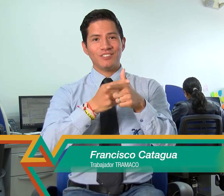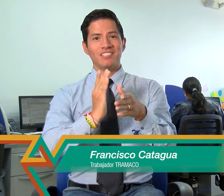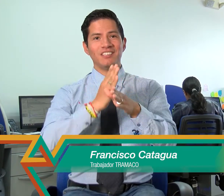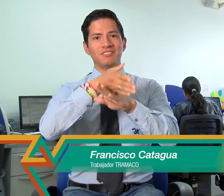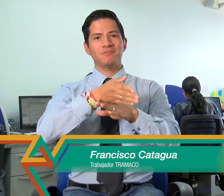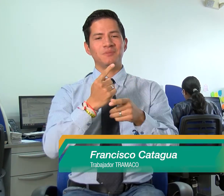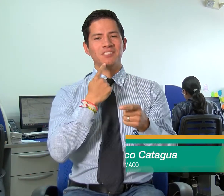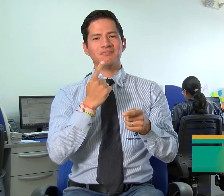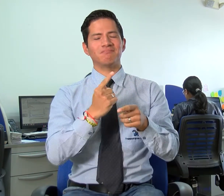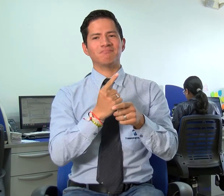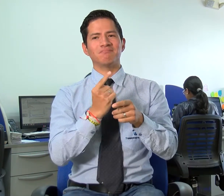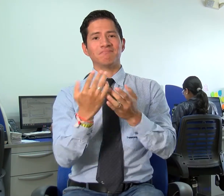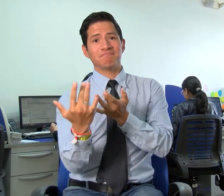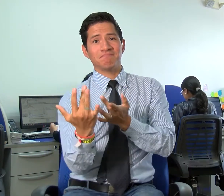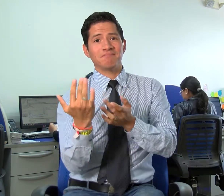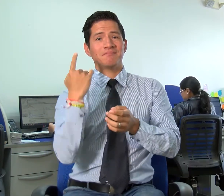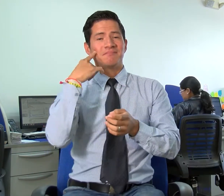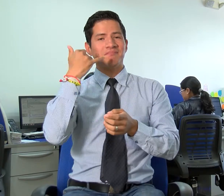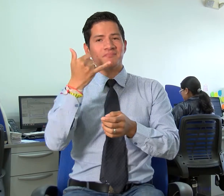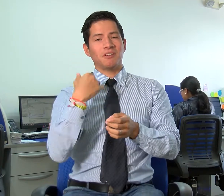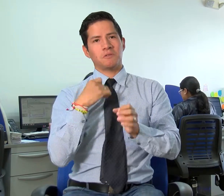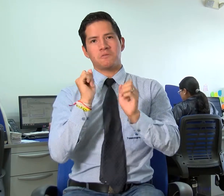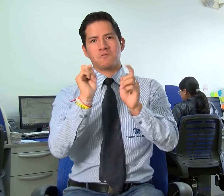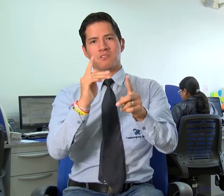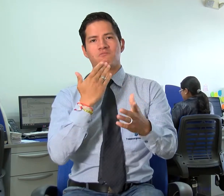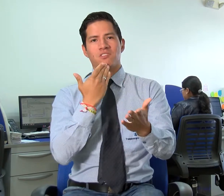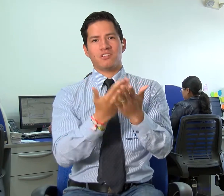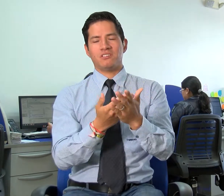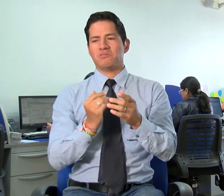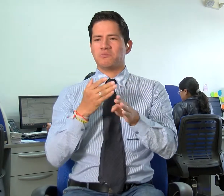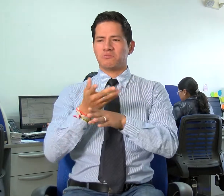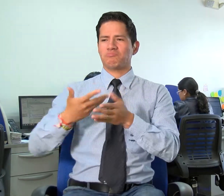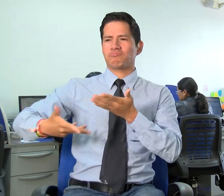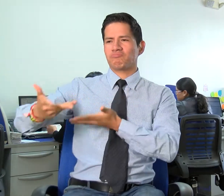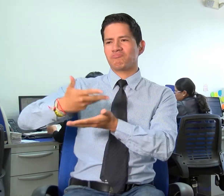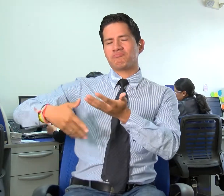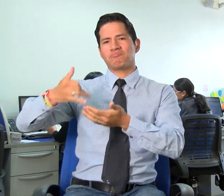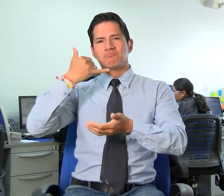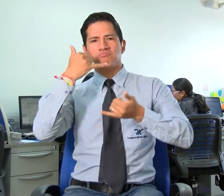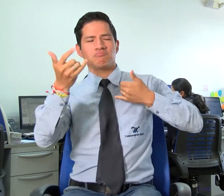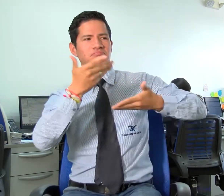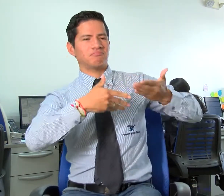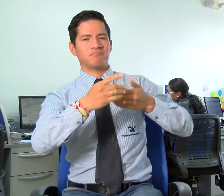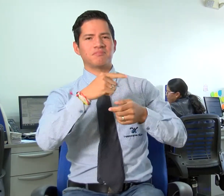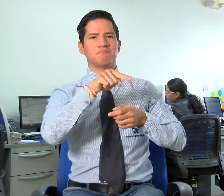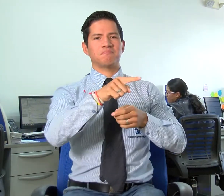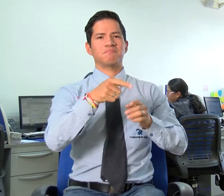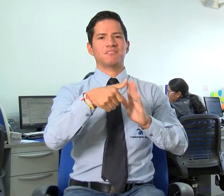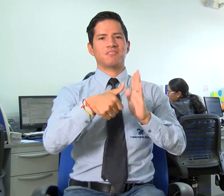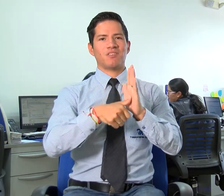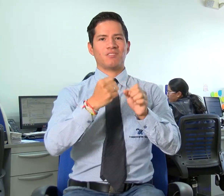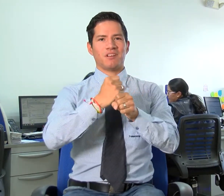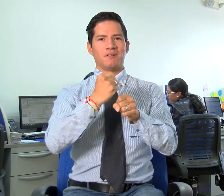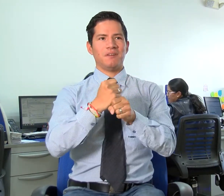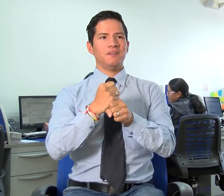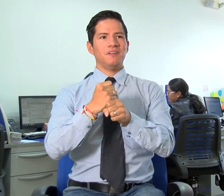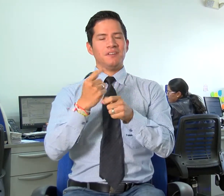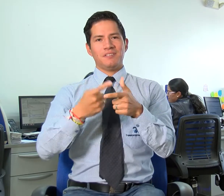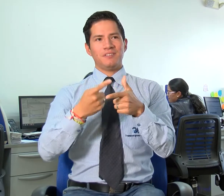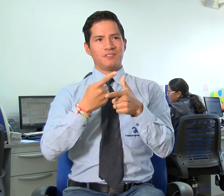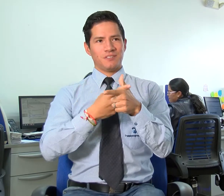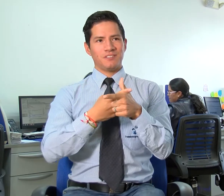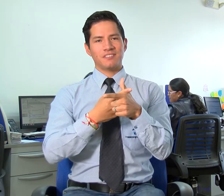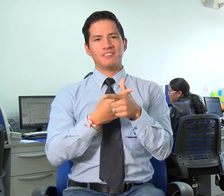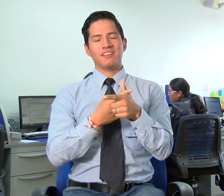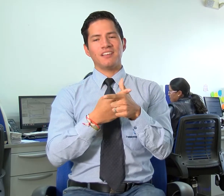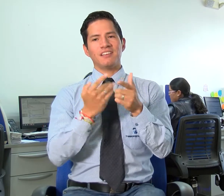Fuimos a dejar nuestra hoja de vida. Después esperamos a que nos llamaran y prácticamente el ministerio fue quien se encargó de ayudarnos de encontrar trabajo.